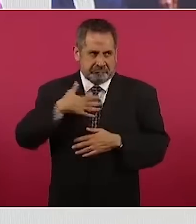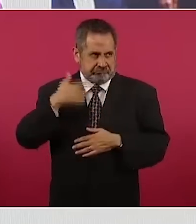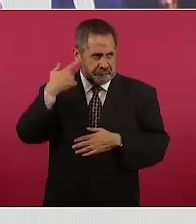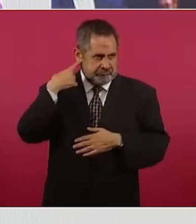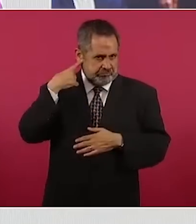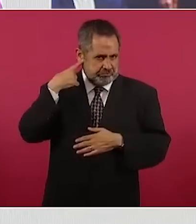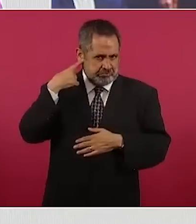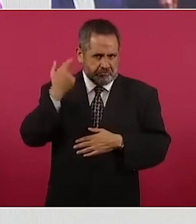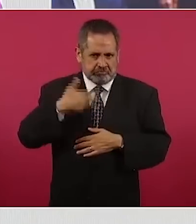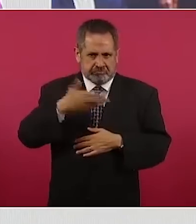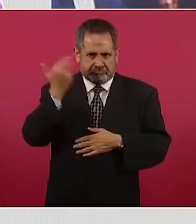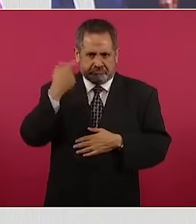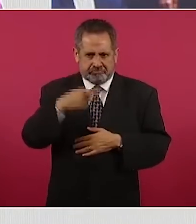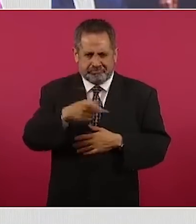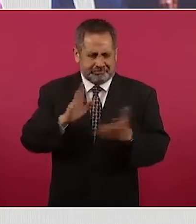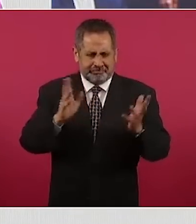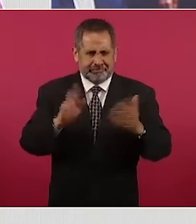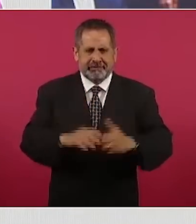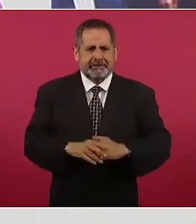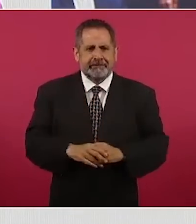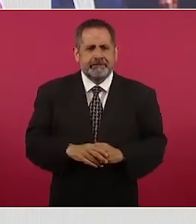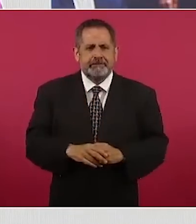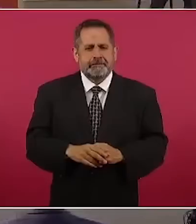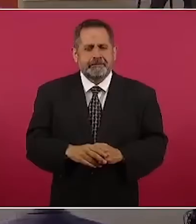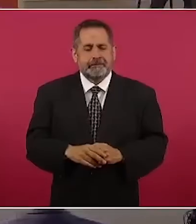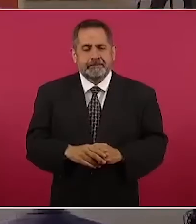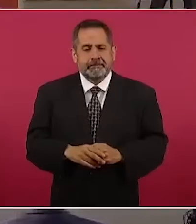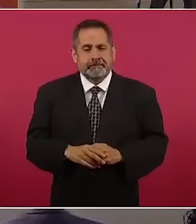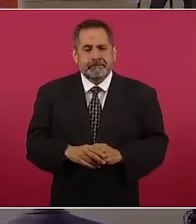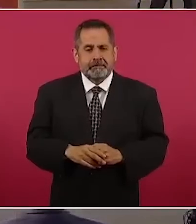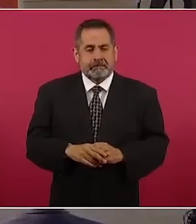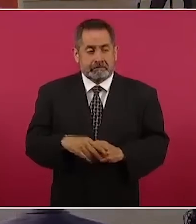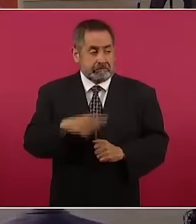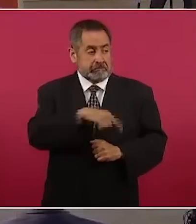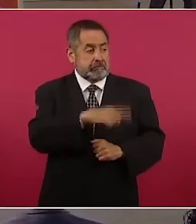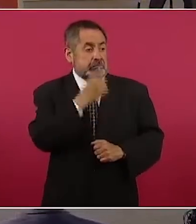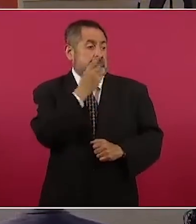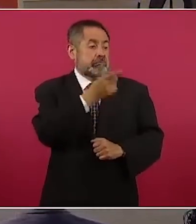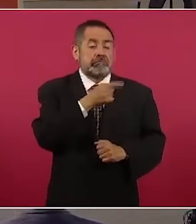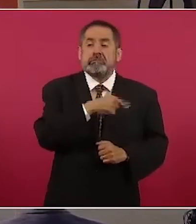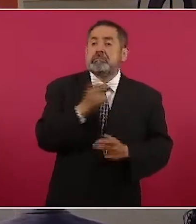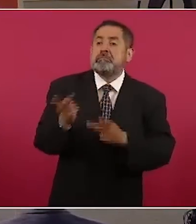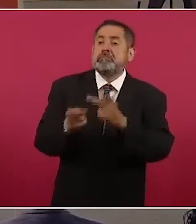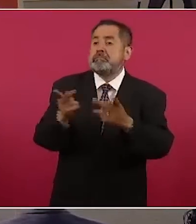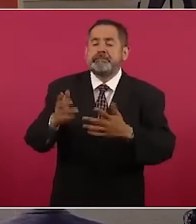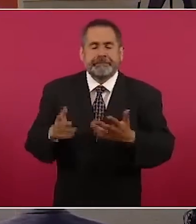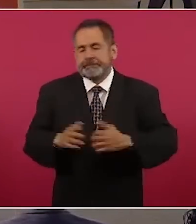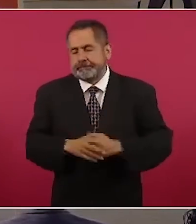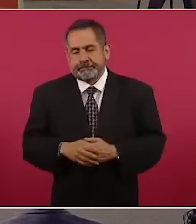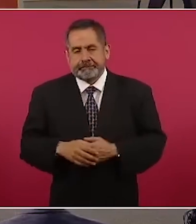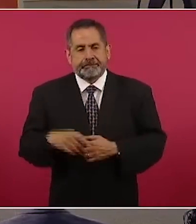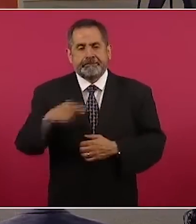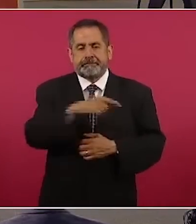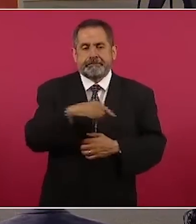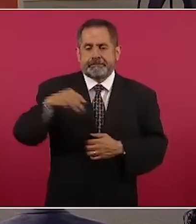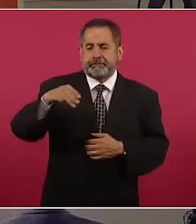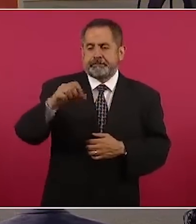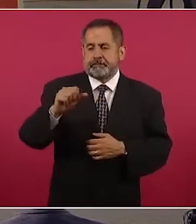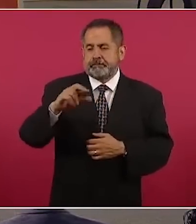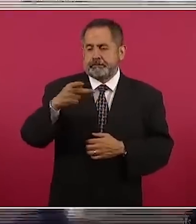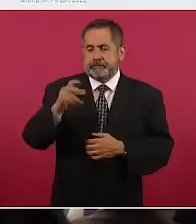de esa consulta. Marco Cortés del PAN,